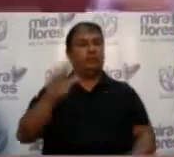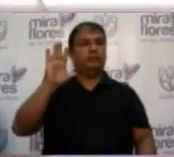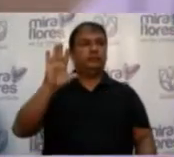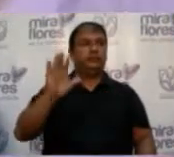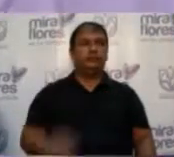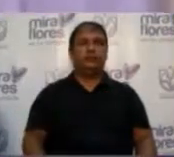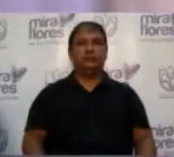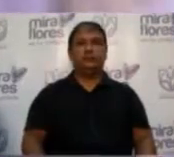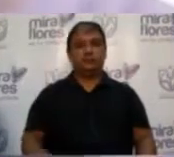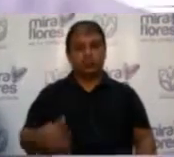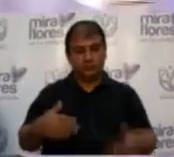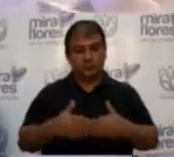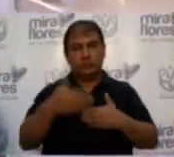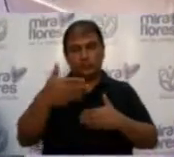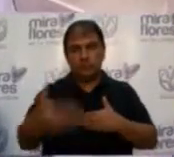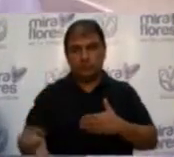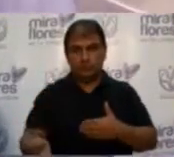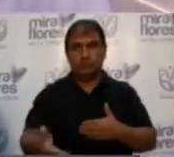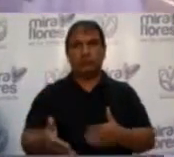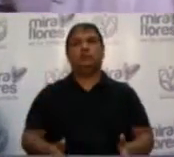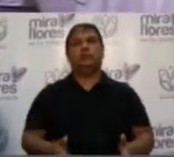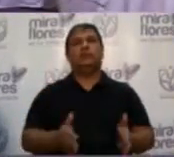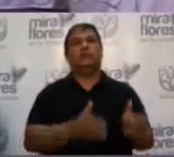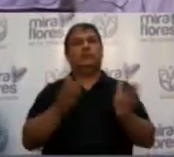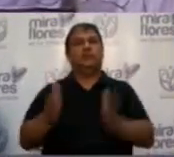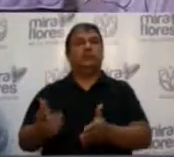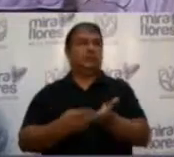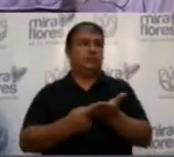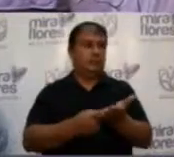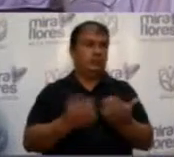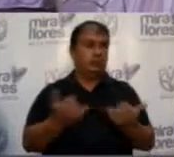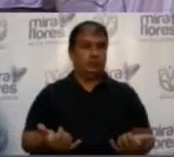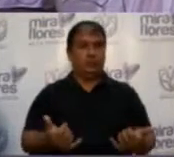conformidad, pasa a la orden del día. Muchas gracias.